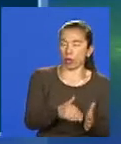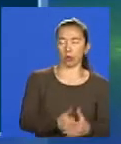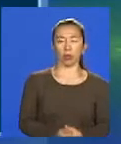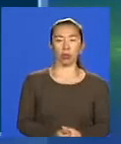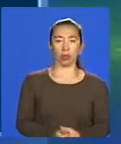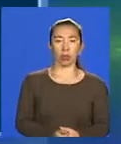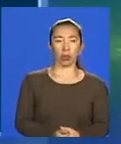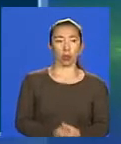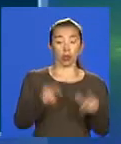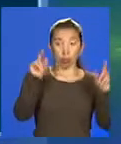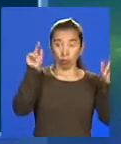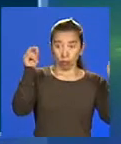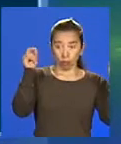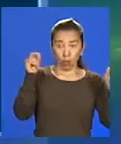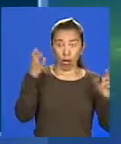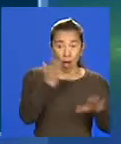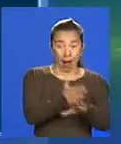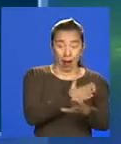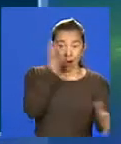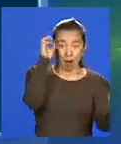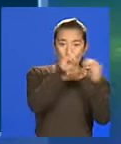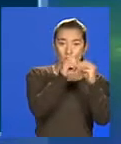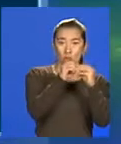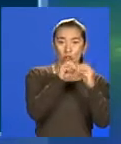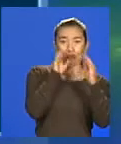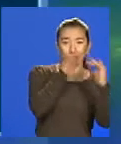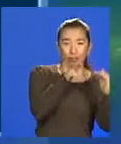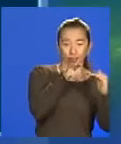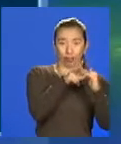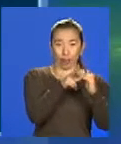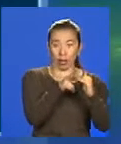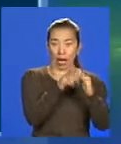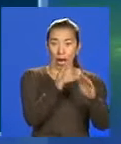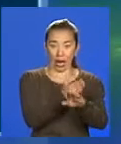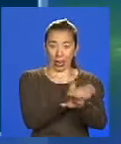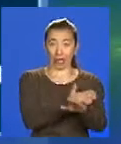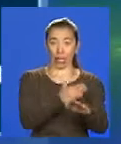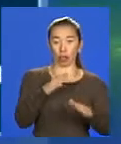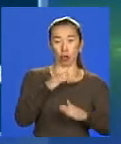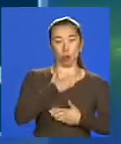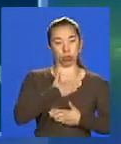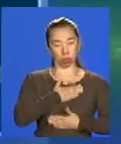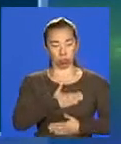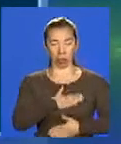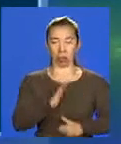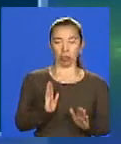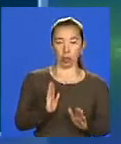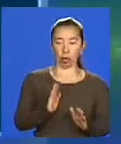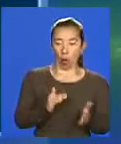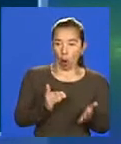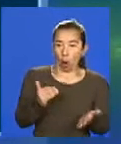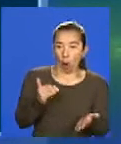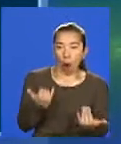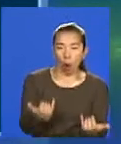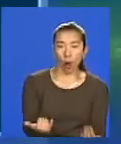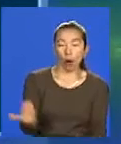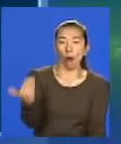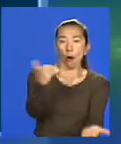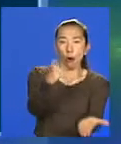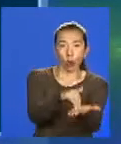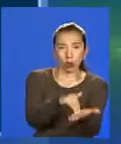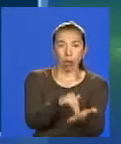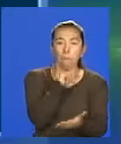comunidades, el cese unilateral de hostilidades de las FARC-EP trajo un gran alivio en la situación de seguridad. Ahora, en cambio, para muchos